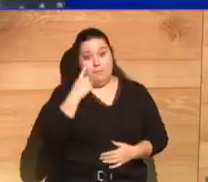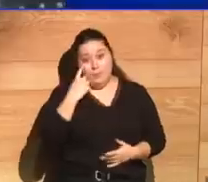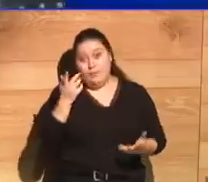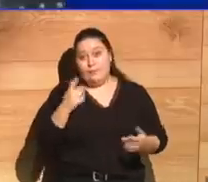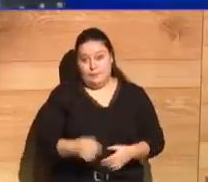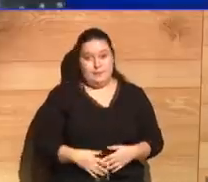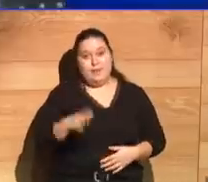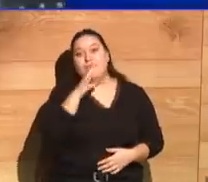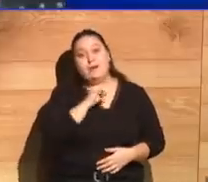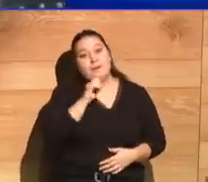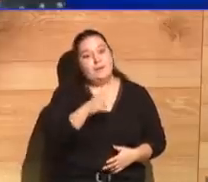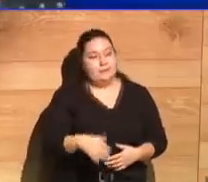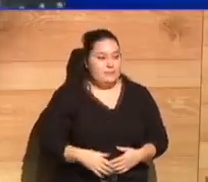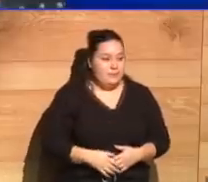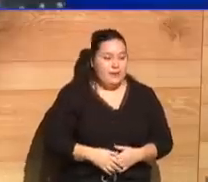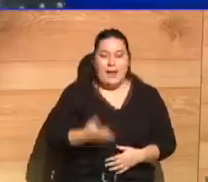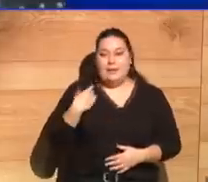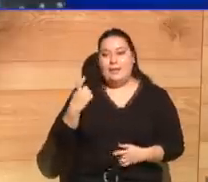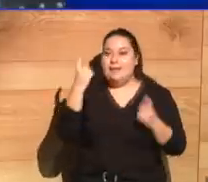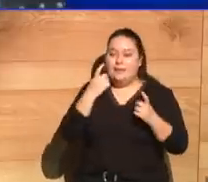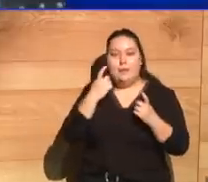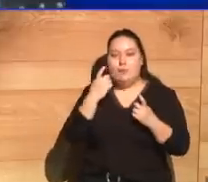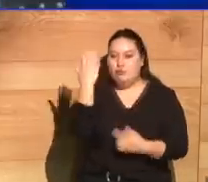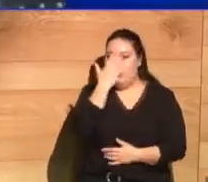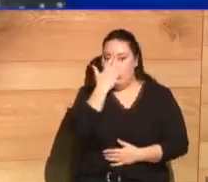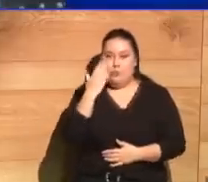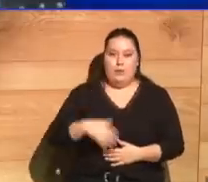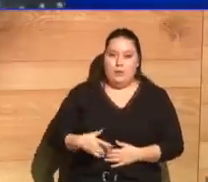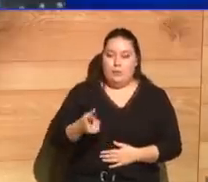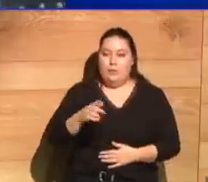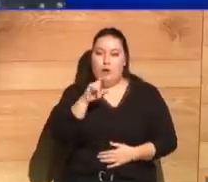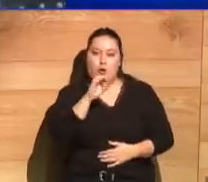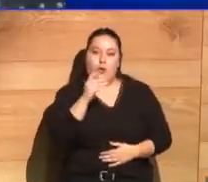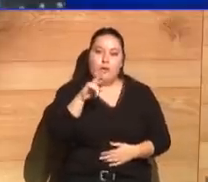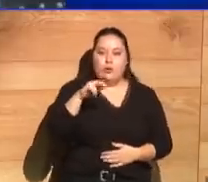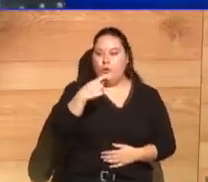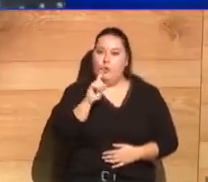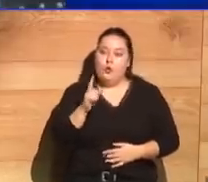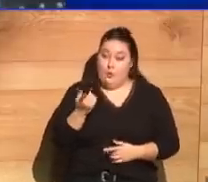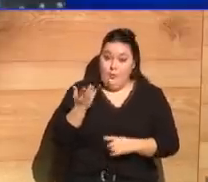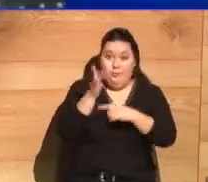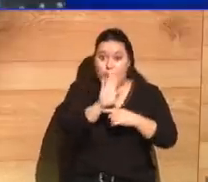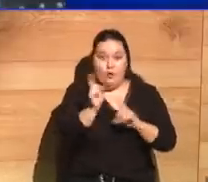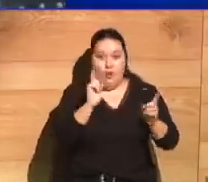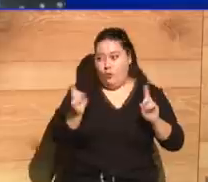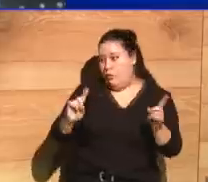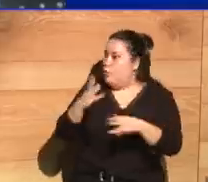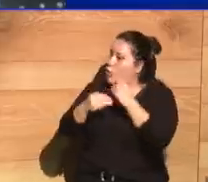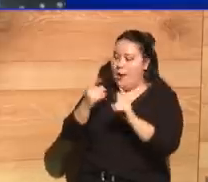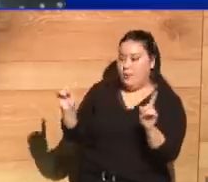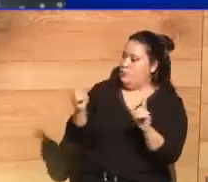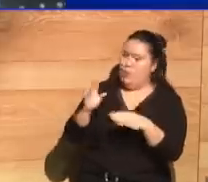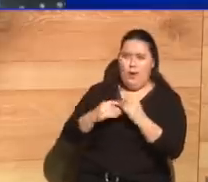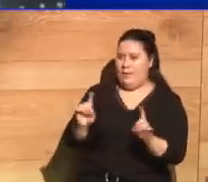Qué maravilla, qué bonito. Verdad. Menos mal, ayer lo intentamos tapar por todos los medios, que Rodrigo nos dijo, ¿lo sacamos? Y nosotros, no lo sacamos. No, Rodrigo, no hagas eso,